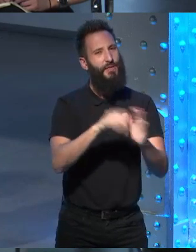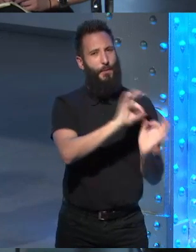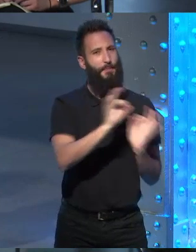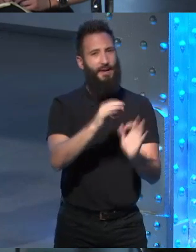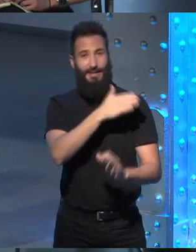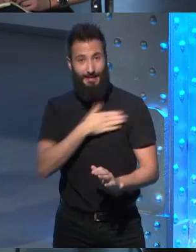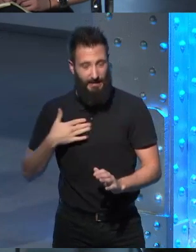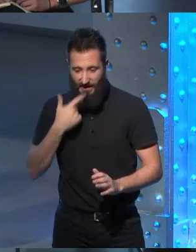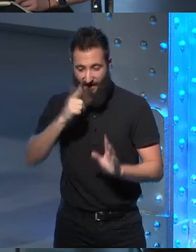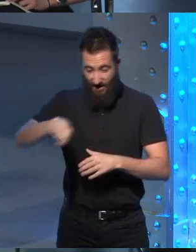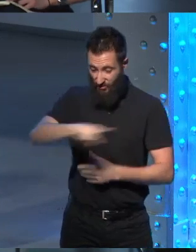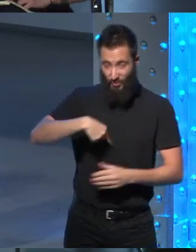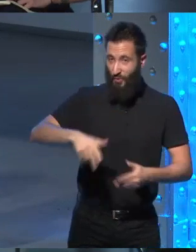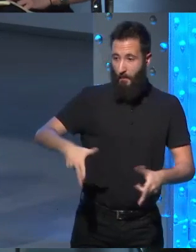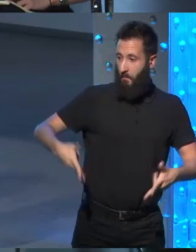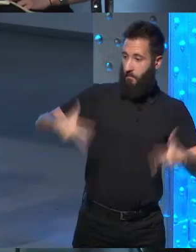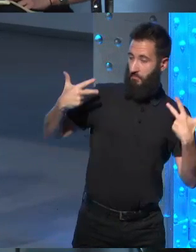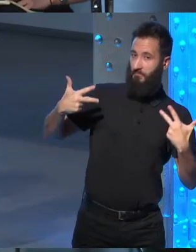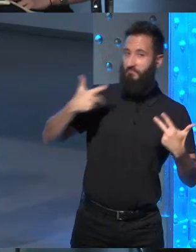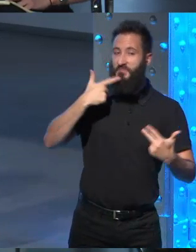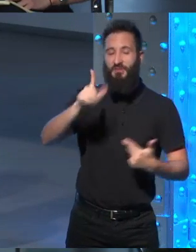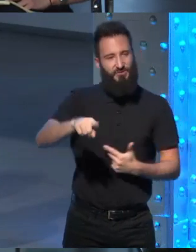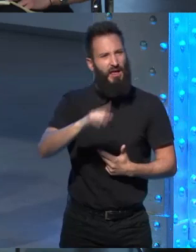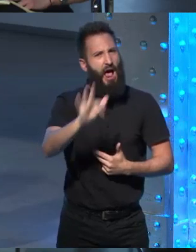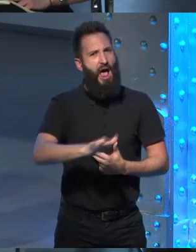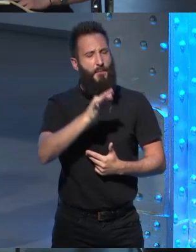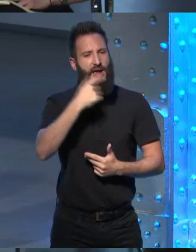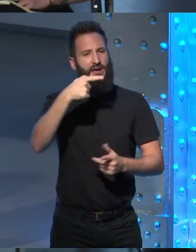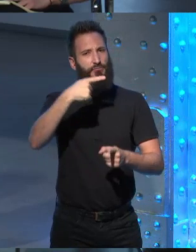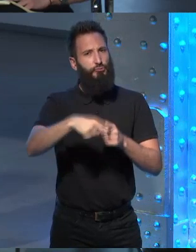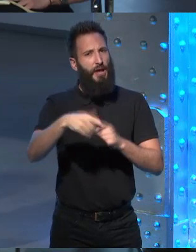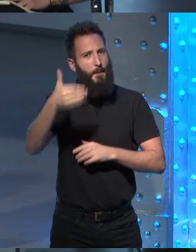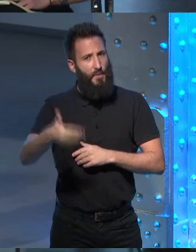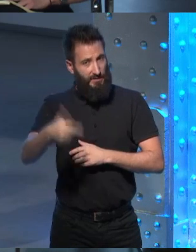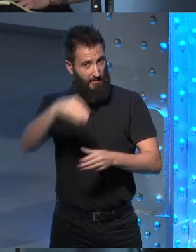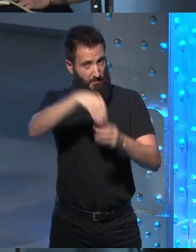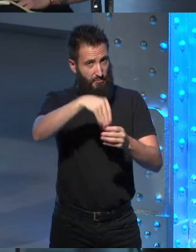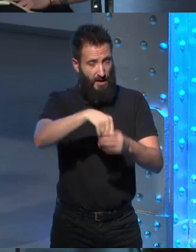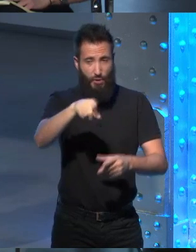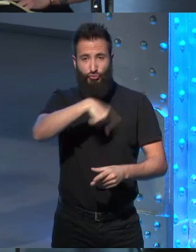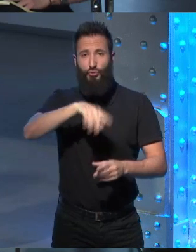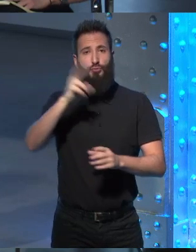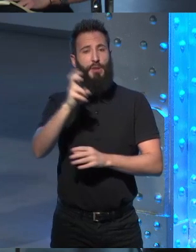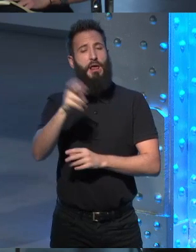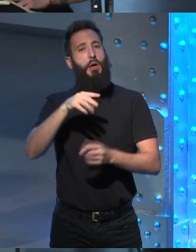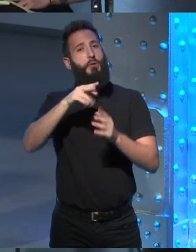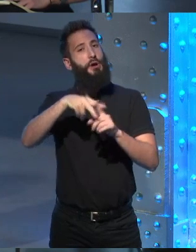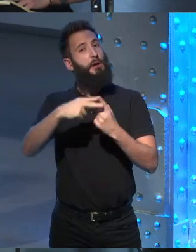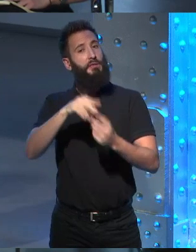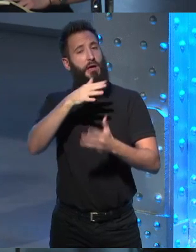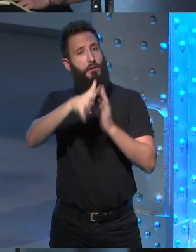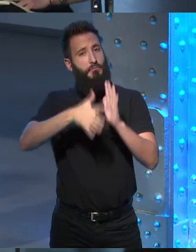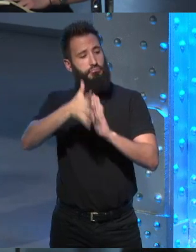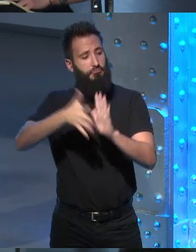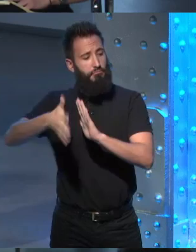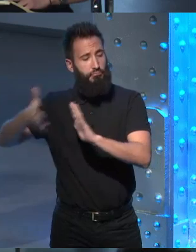Sí, además una de las cosas importantes que hay aquí es que usamos narrativa como medio, pero tenemos un análisis